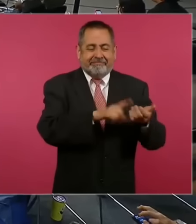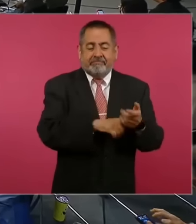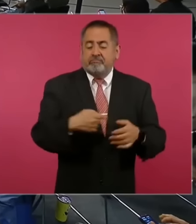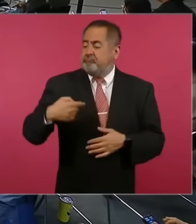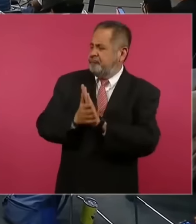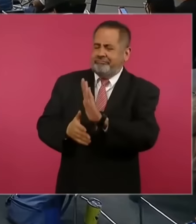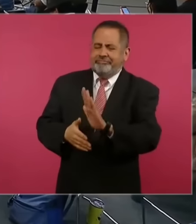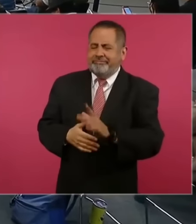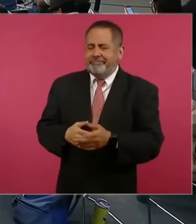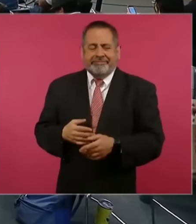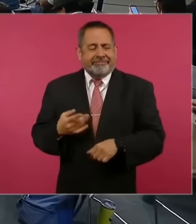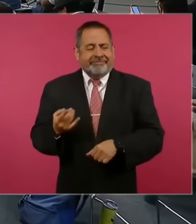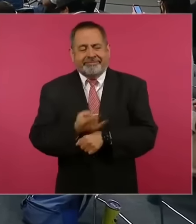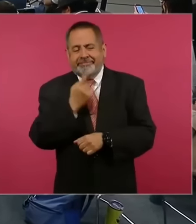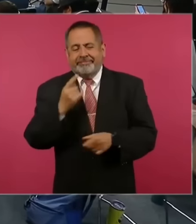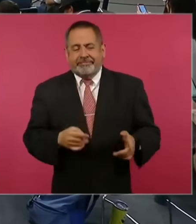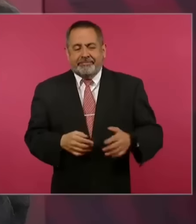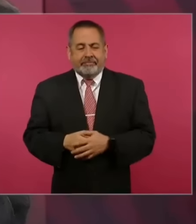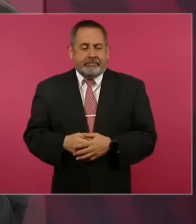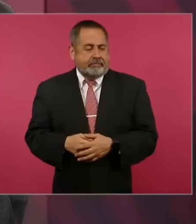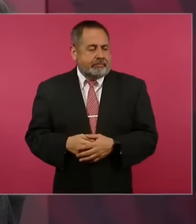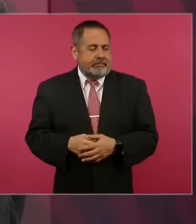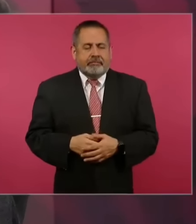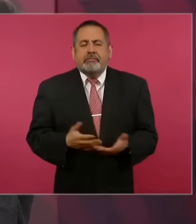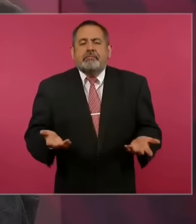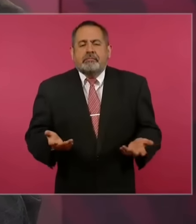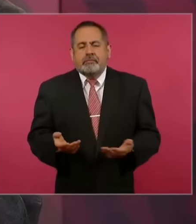las pruebas. Pues es donde voy a saludar a la